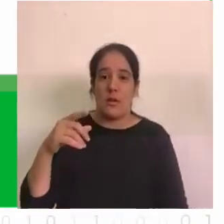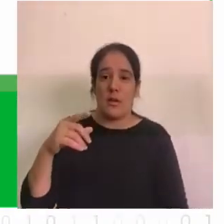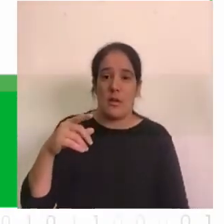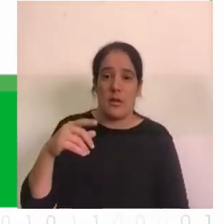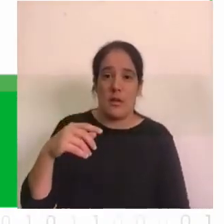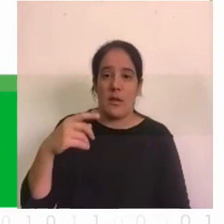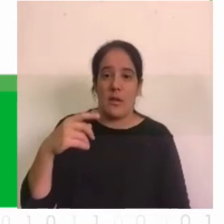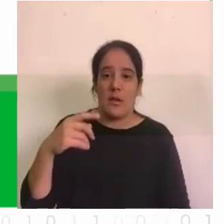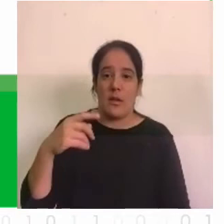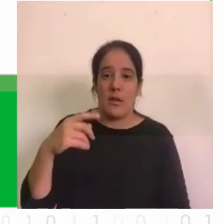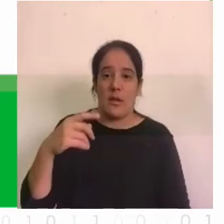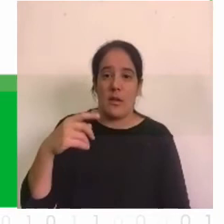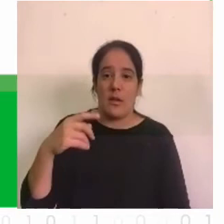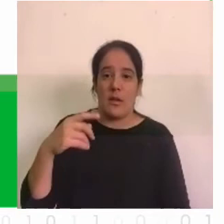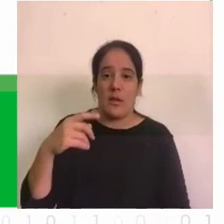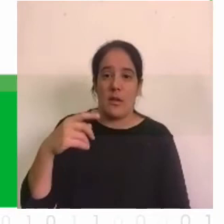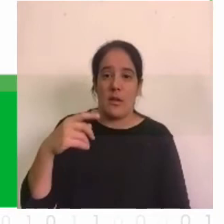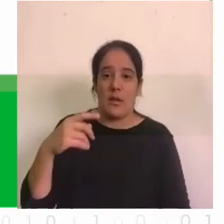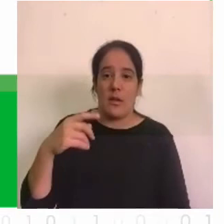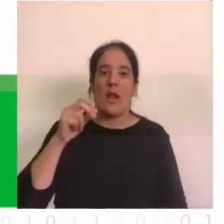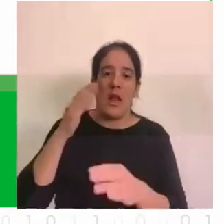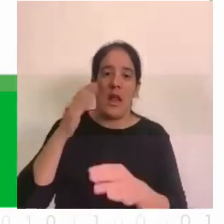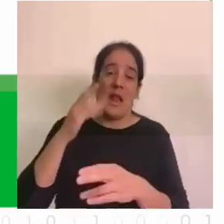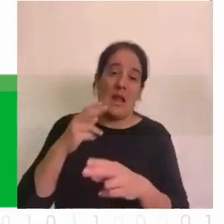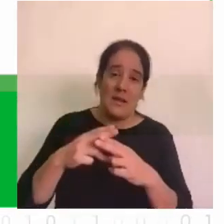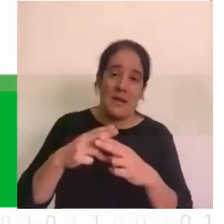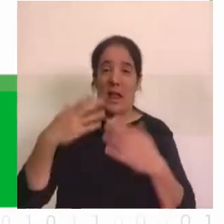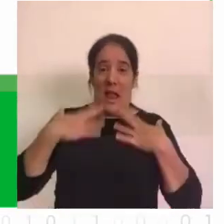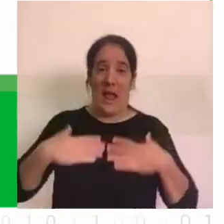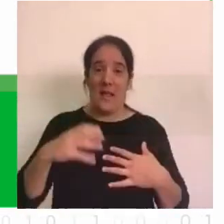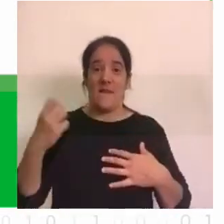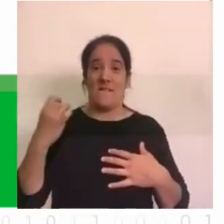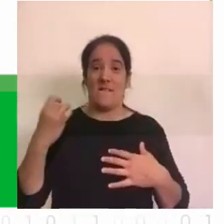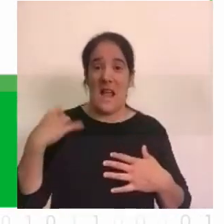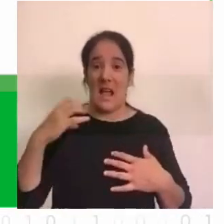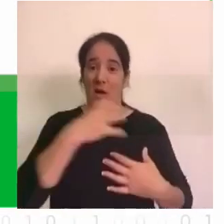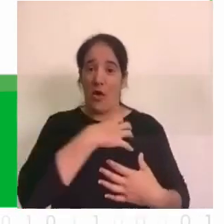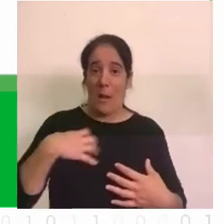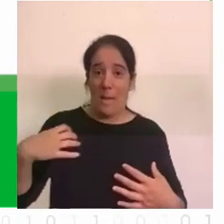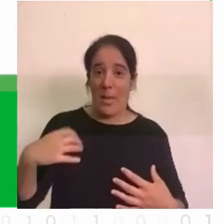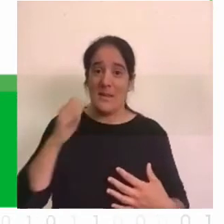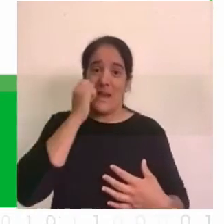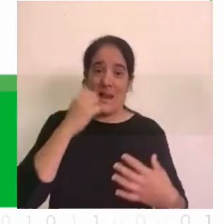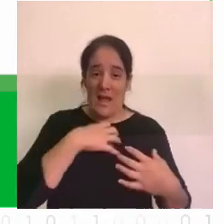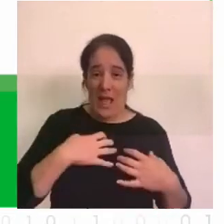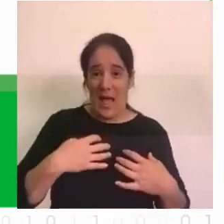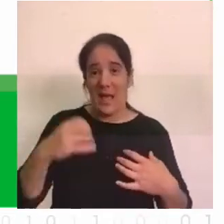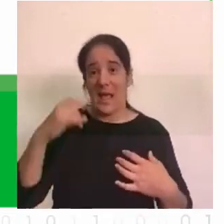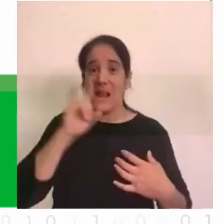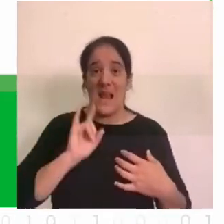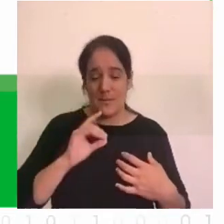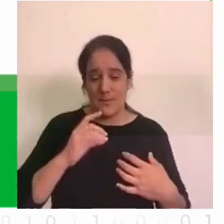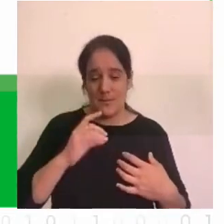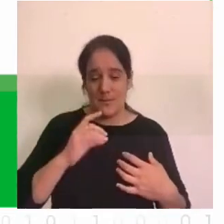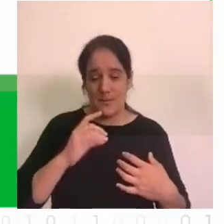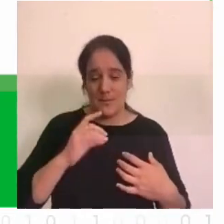los dibujitos, ¿no? La blanca con las manchas negras que da leche. Y obviamente la característica de producción de leche es súper importante.